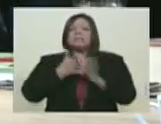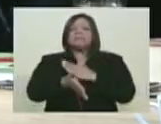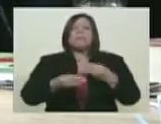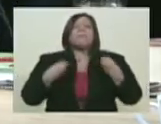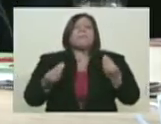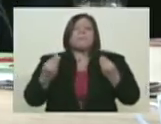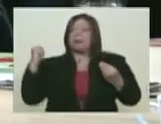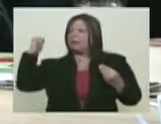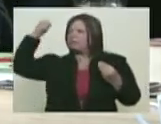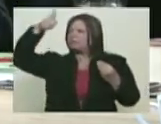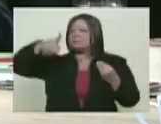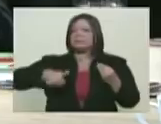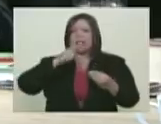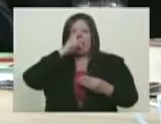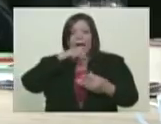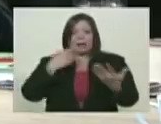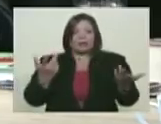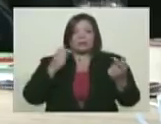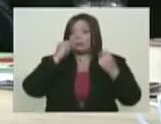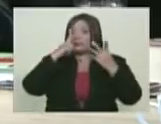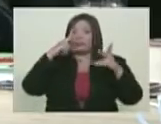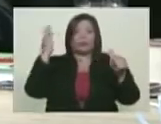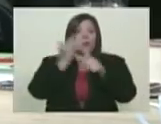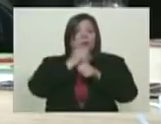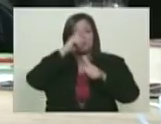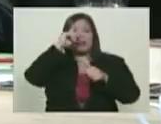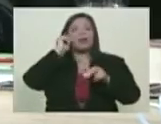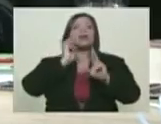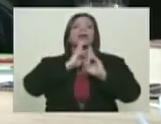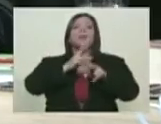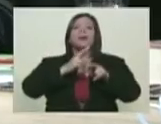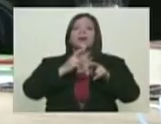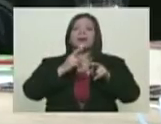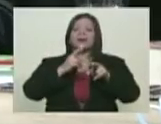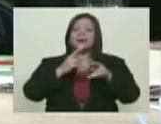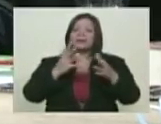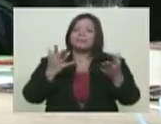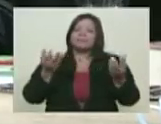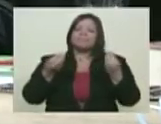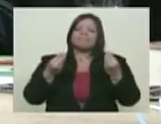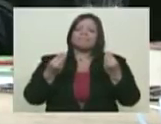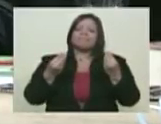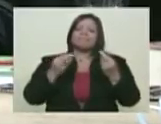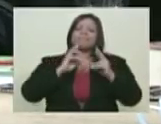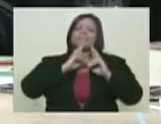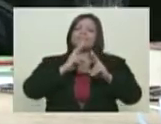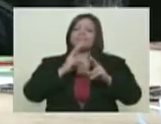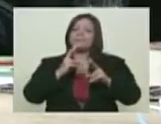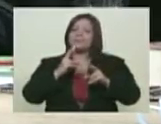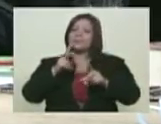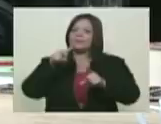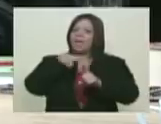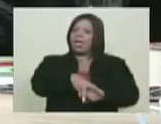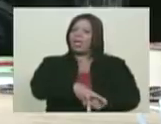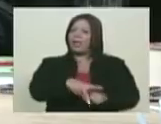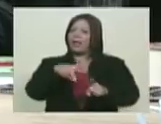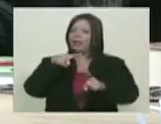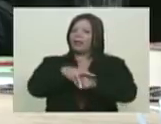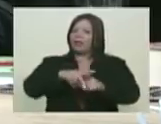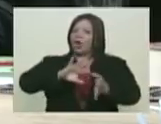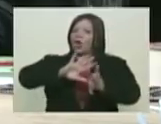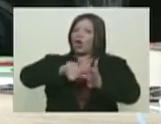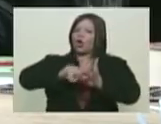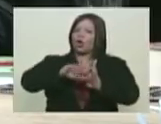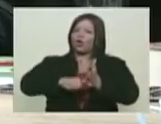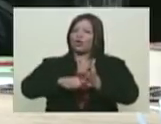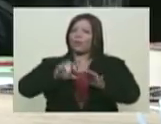todos estos años? Y todavía no encuentro ninguna respuesta, si no es la obvia, que es para consolidar oligarquías corruptas